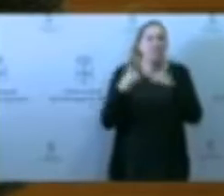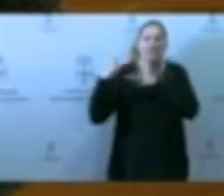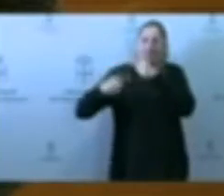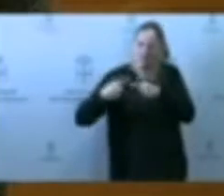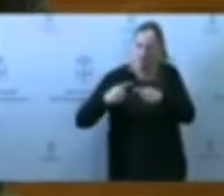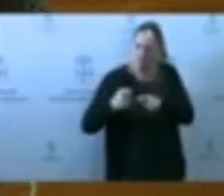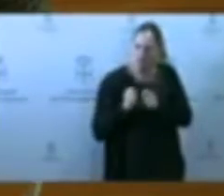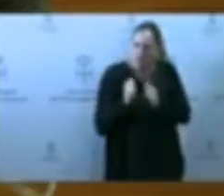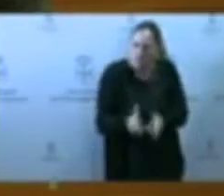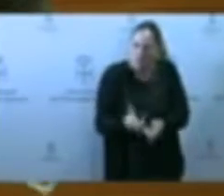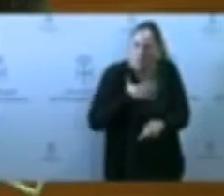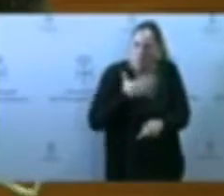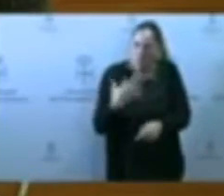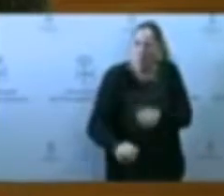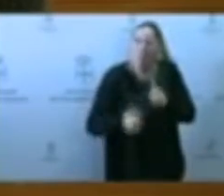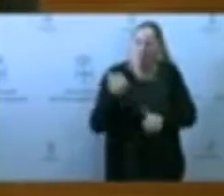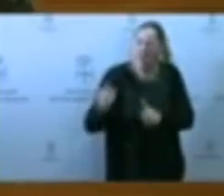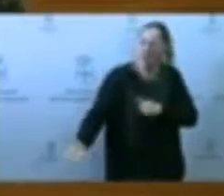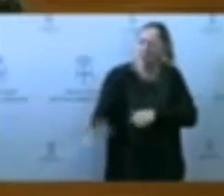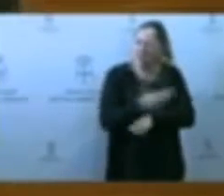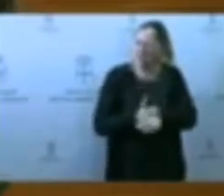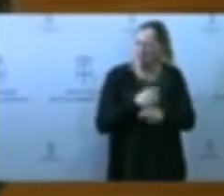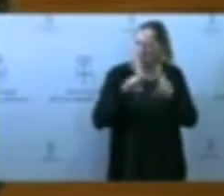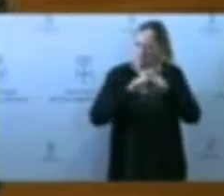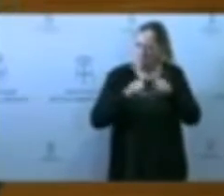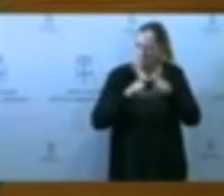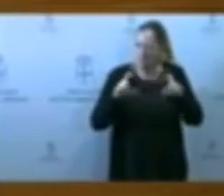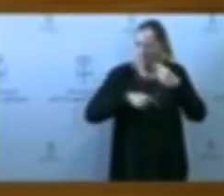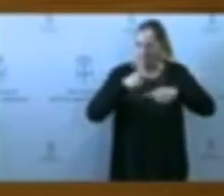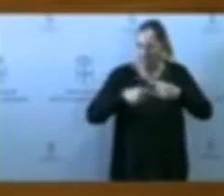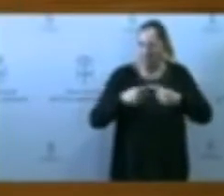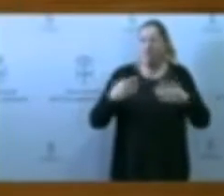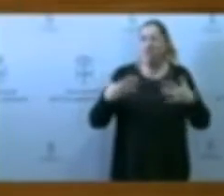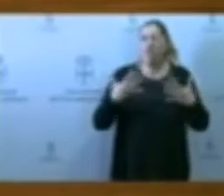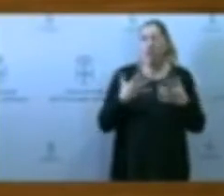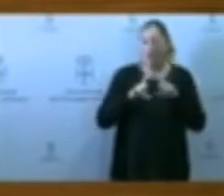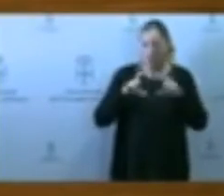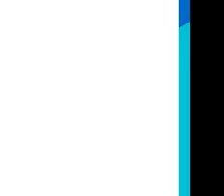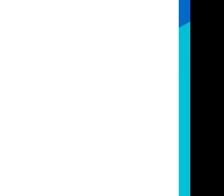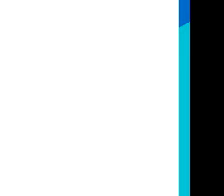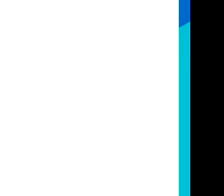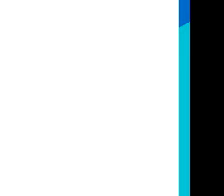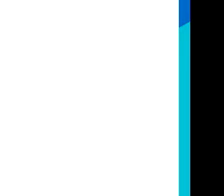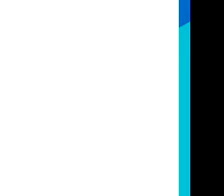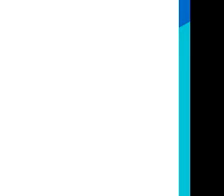empresa familiar asturiana, que se sacrifican y mucho, y usted lo sabe y lo conoce muy bien.